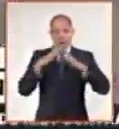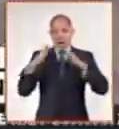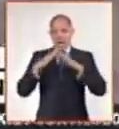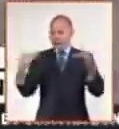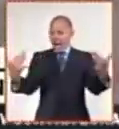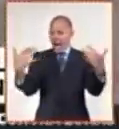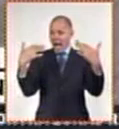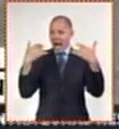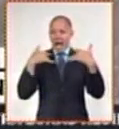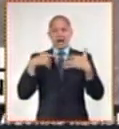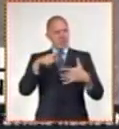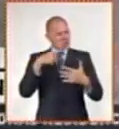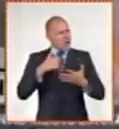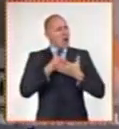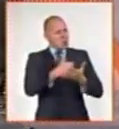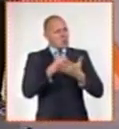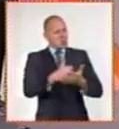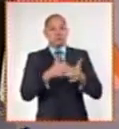para darle apoyo.